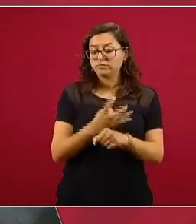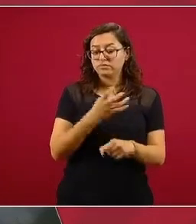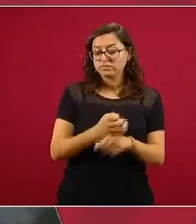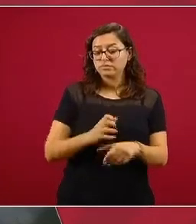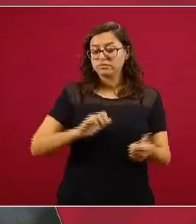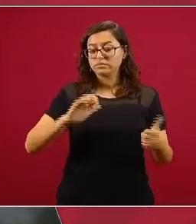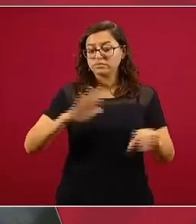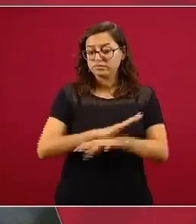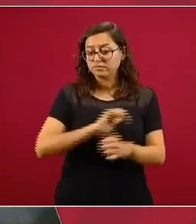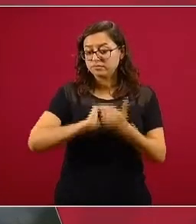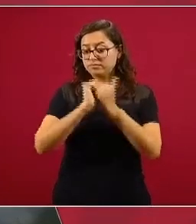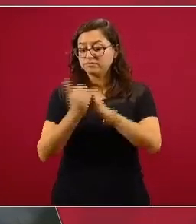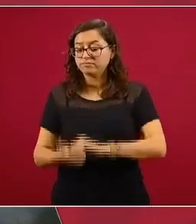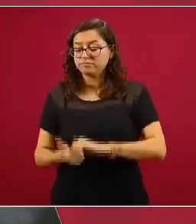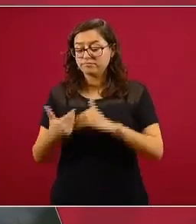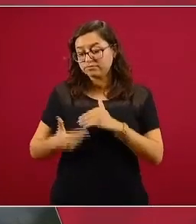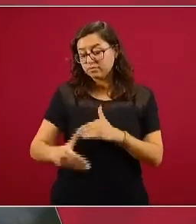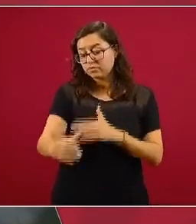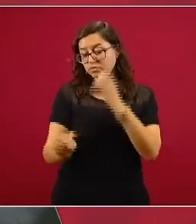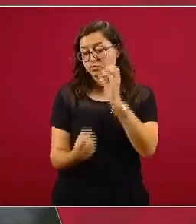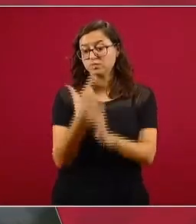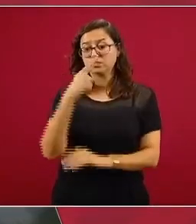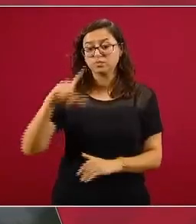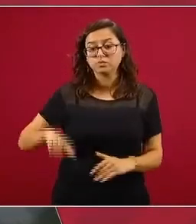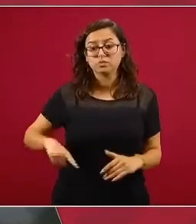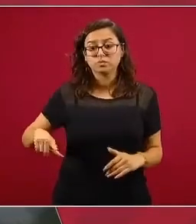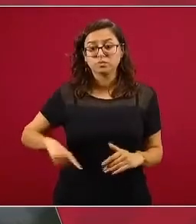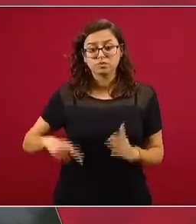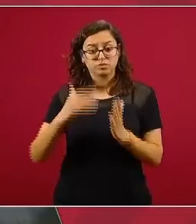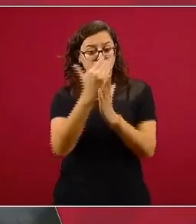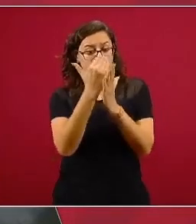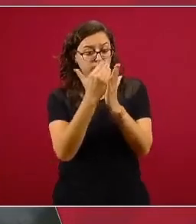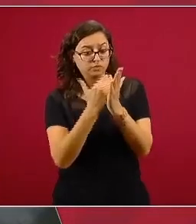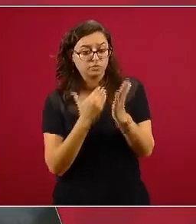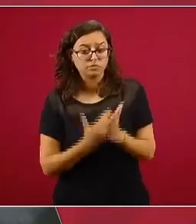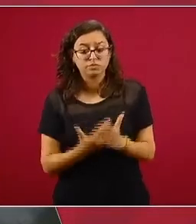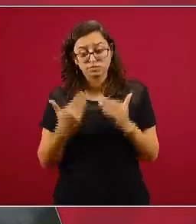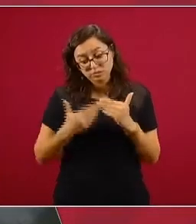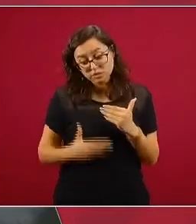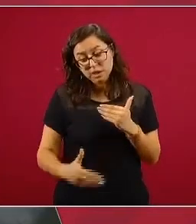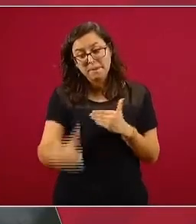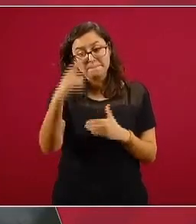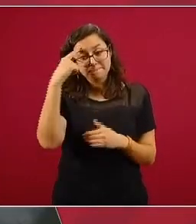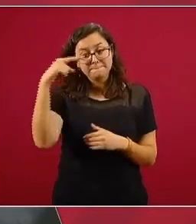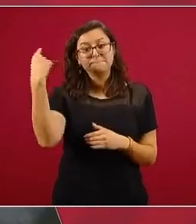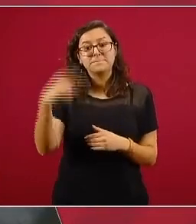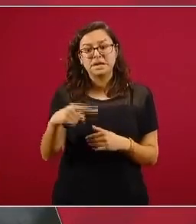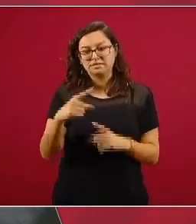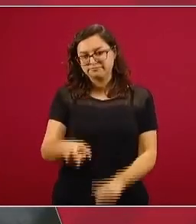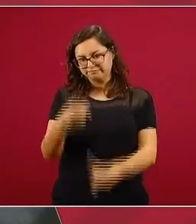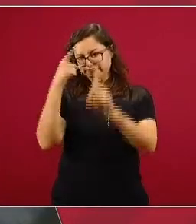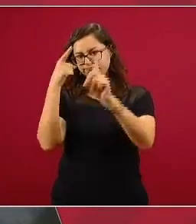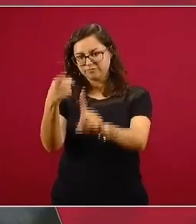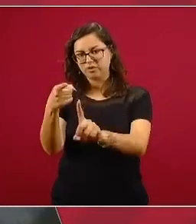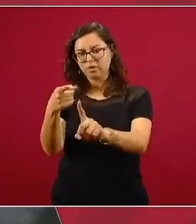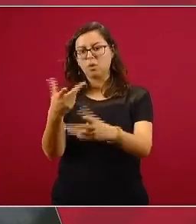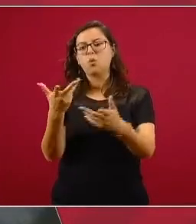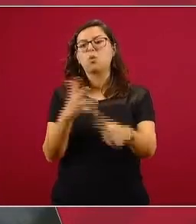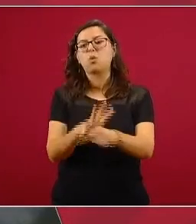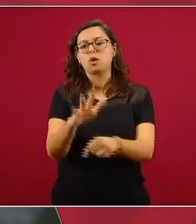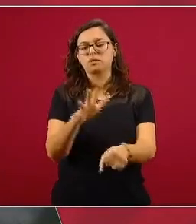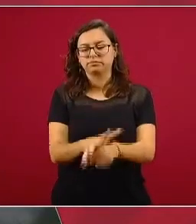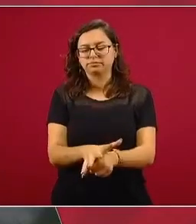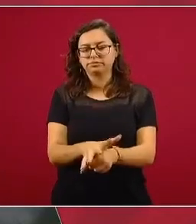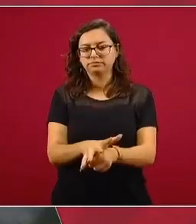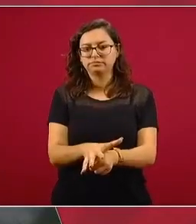Transformación del actual gobierno, que tiene el intento deliberado, el empeño deliberado de hacer un